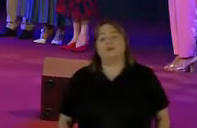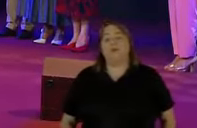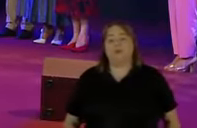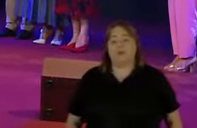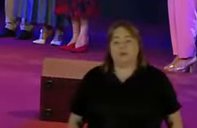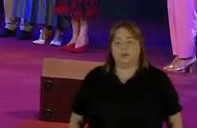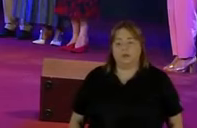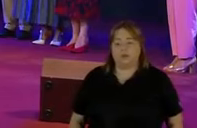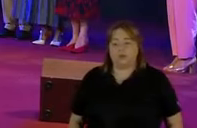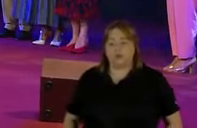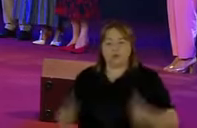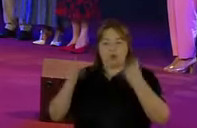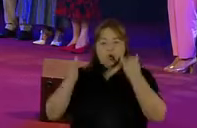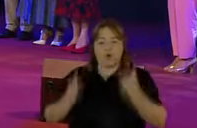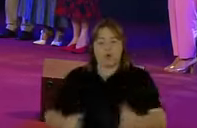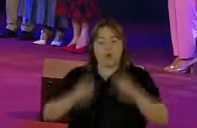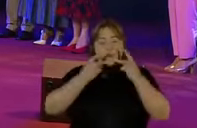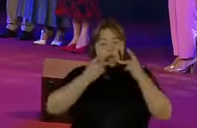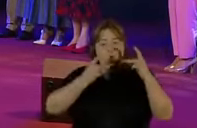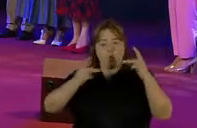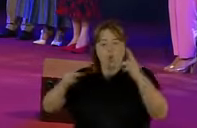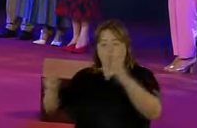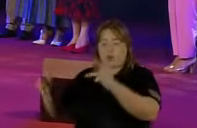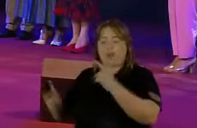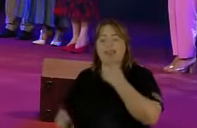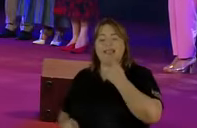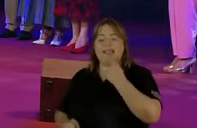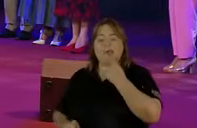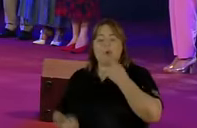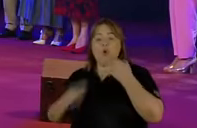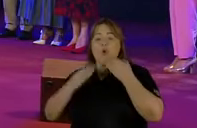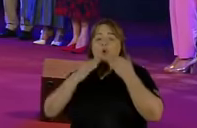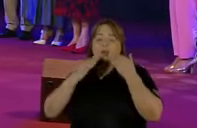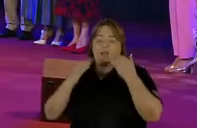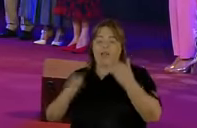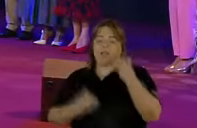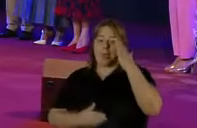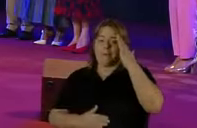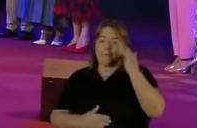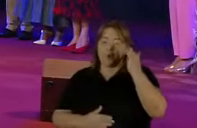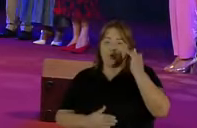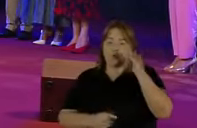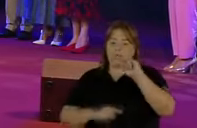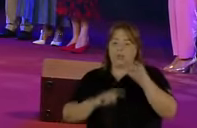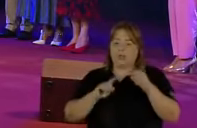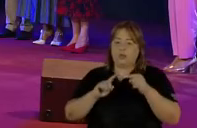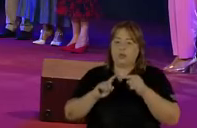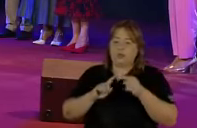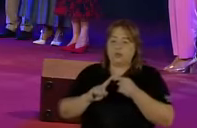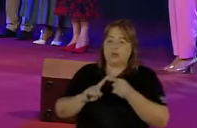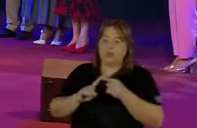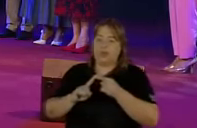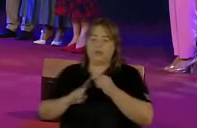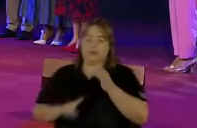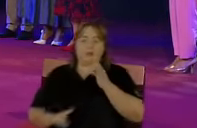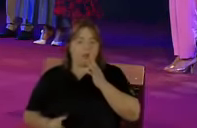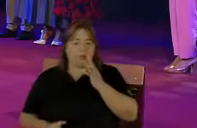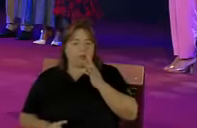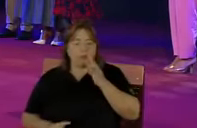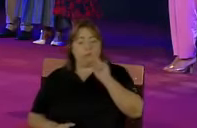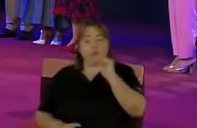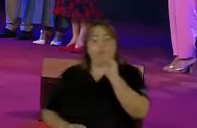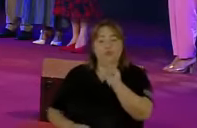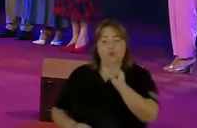Pilar, y hoy públicamente te digo gracias también, porque cuando te hablamos de la casa, tú sabes de qué te hablamos. Tu